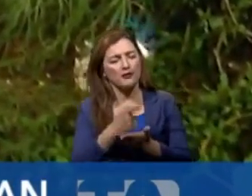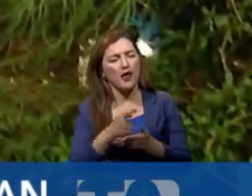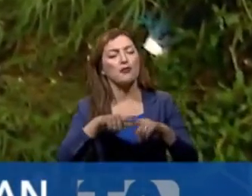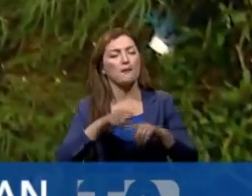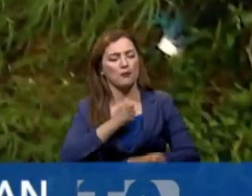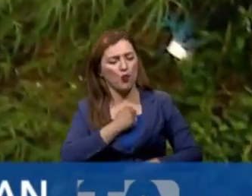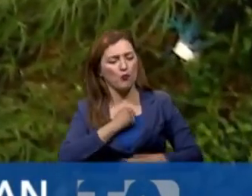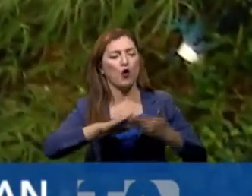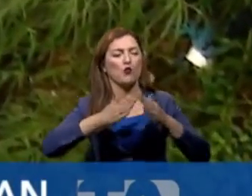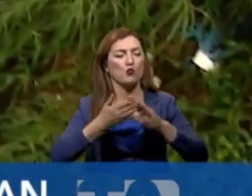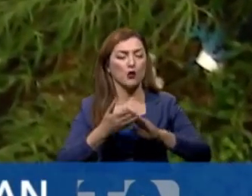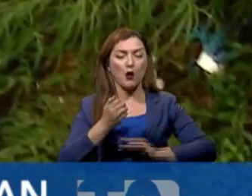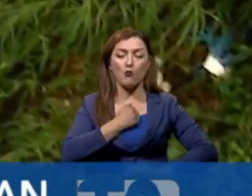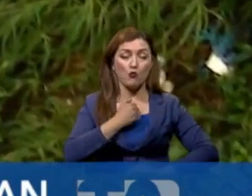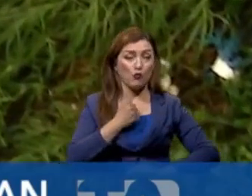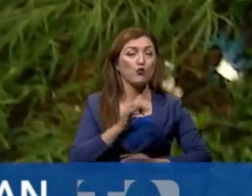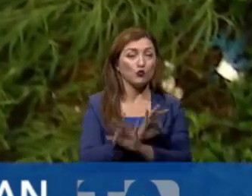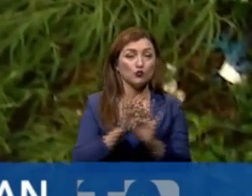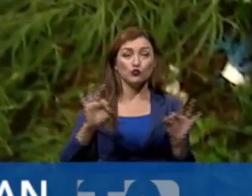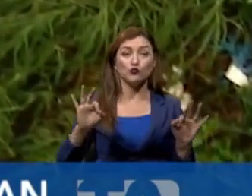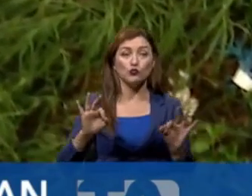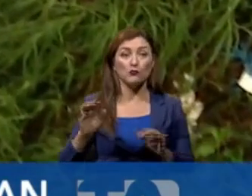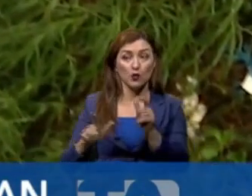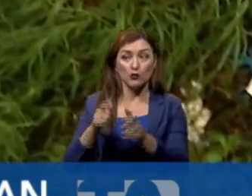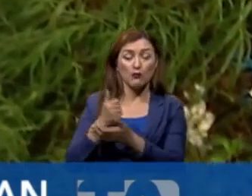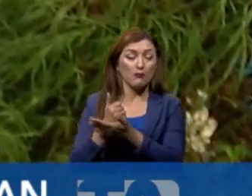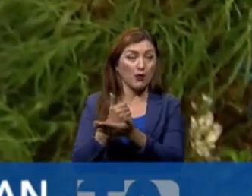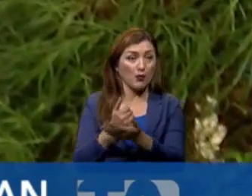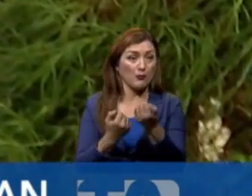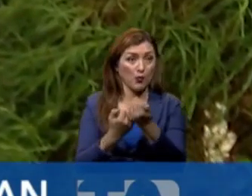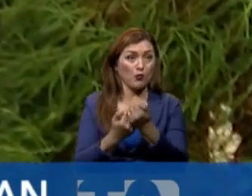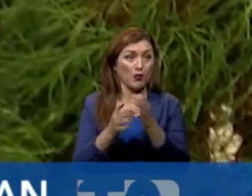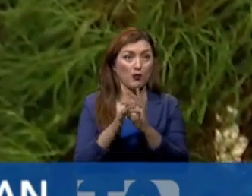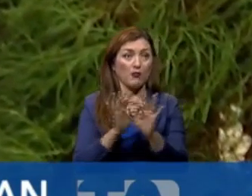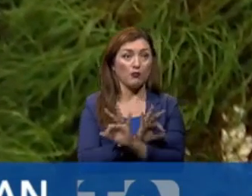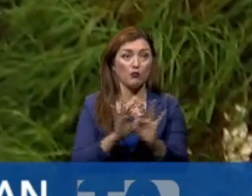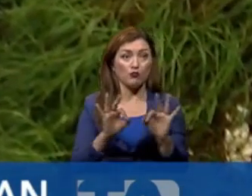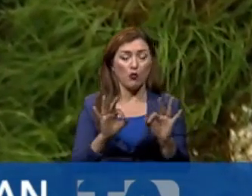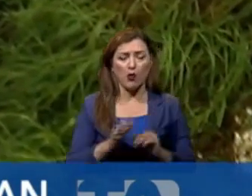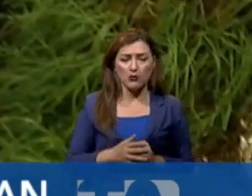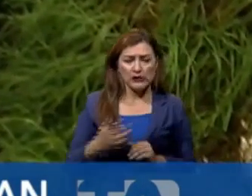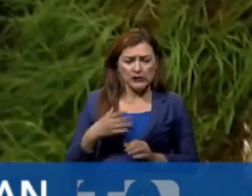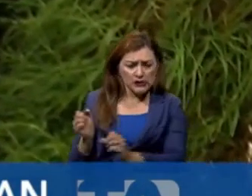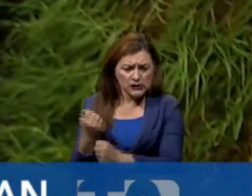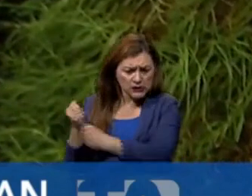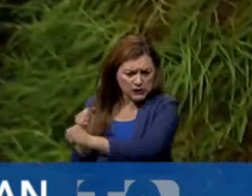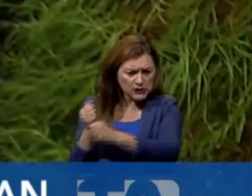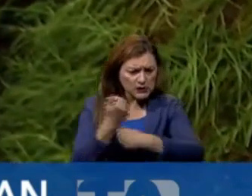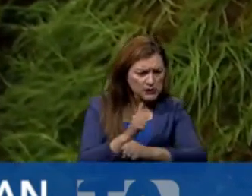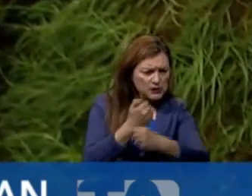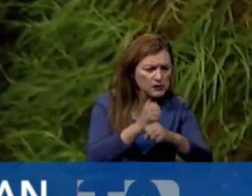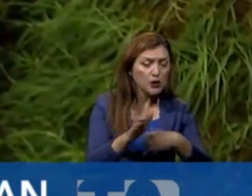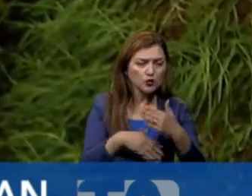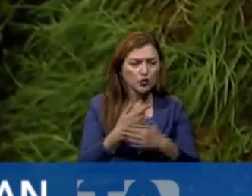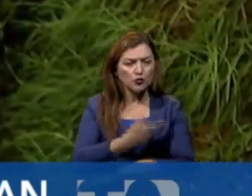mantenerlo limpio pero Me parece que algunos vecinos ya han colaborado no han venido y de forma desinteresada y han limpiado la parte por la que